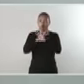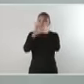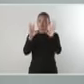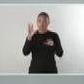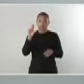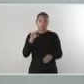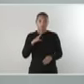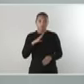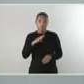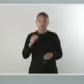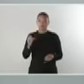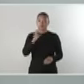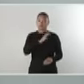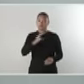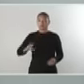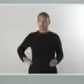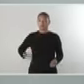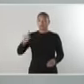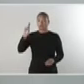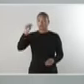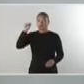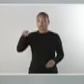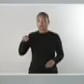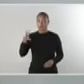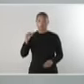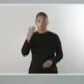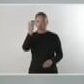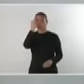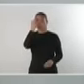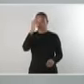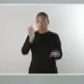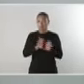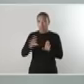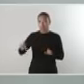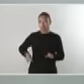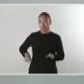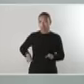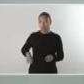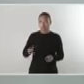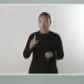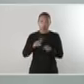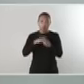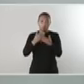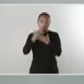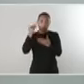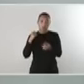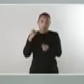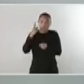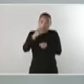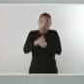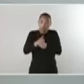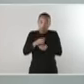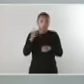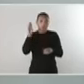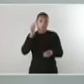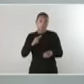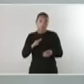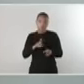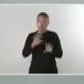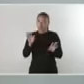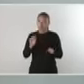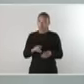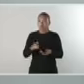candidato del pan no sabe Ya le diste la oportunidad y te falló ya te traicionó por otro lado